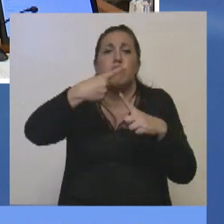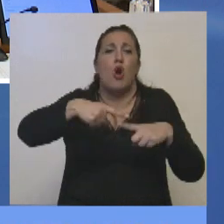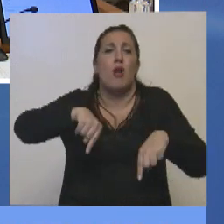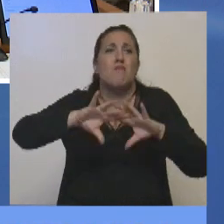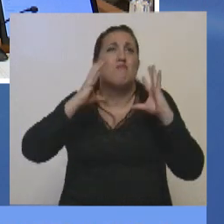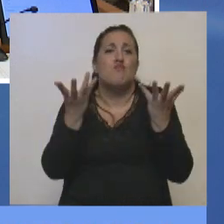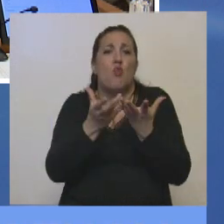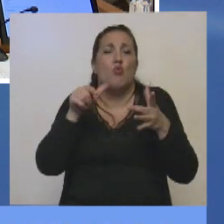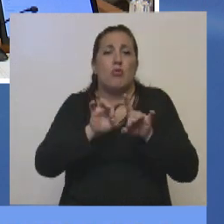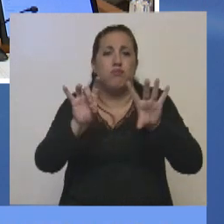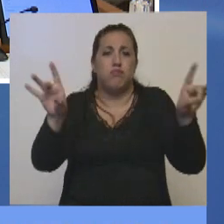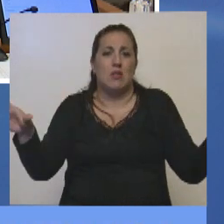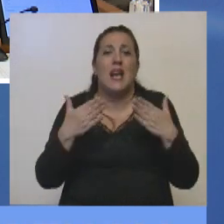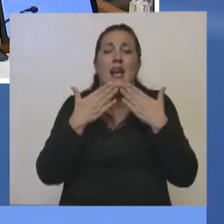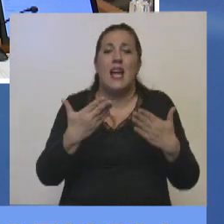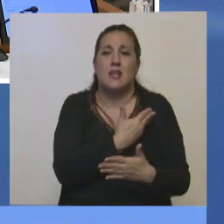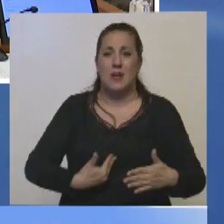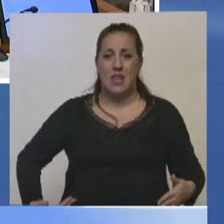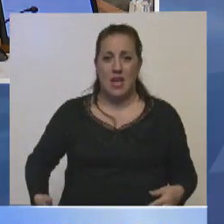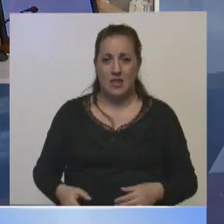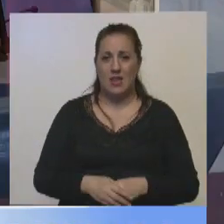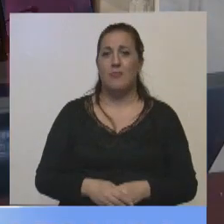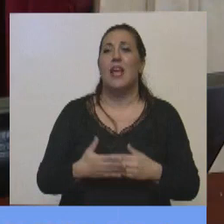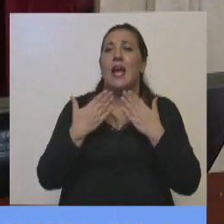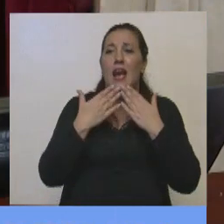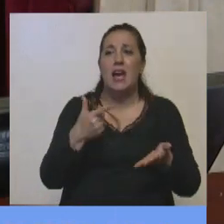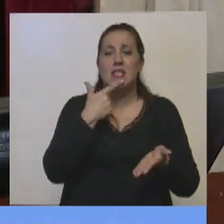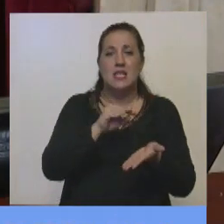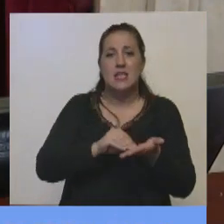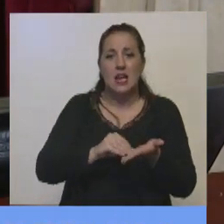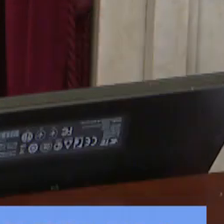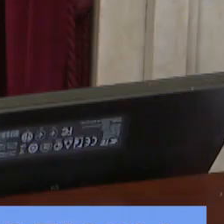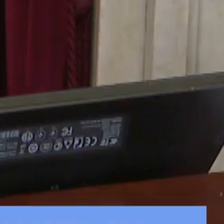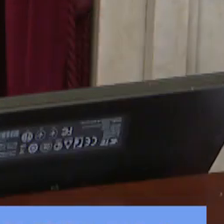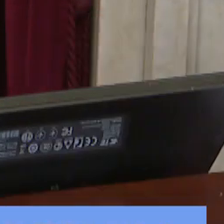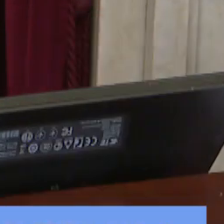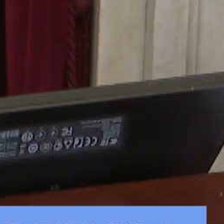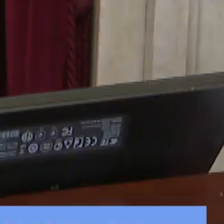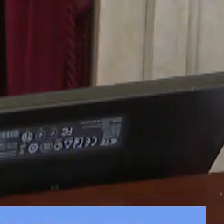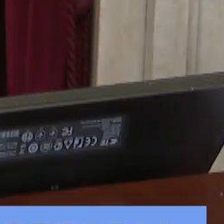gracias señora presidenta muchas gracias senador tiene la palabra el senador